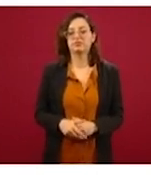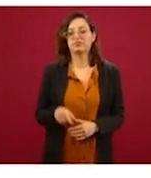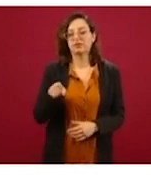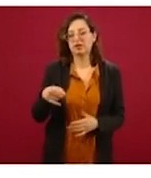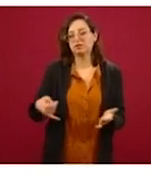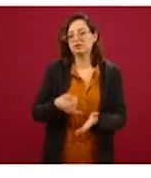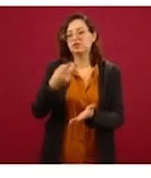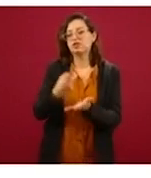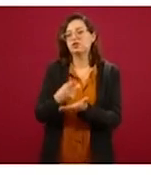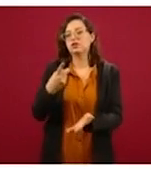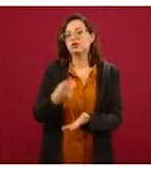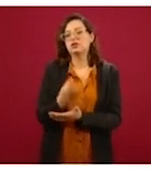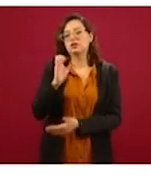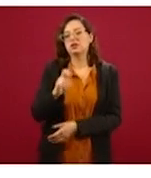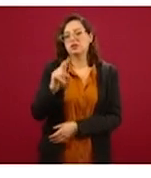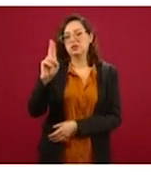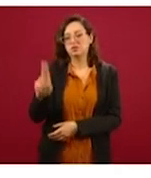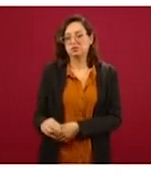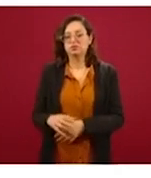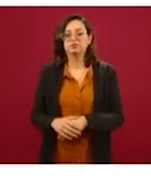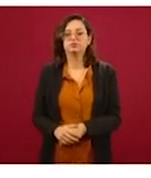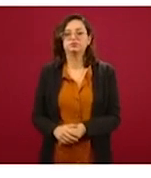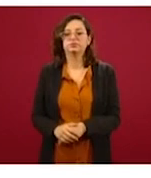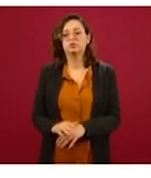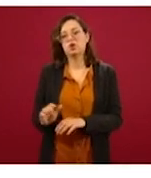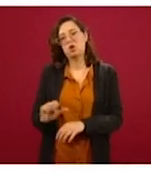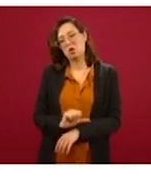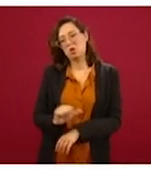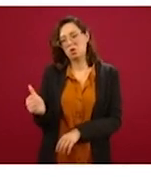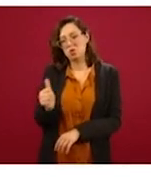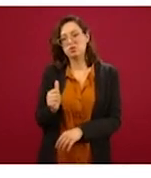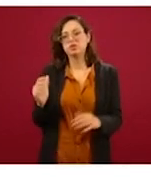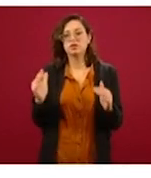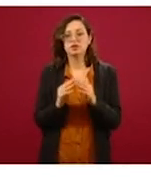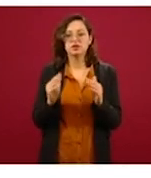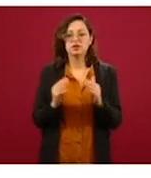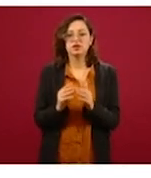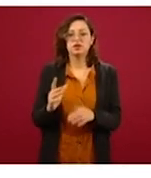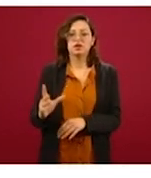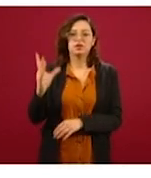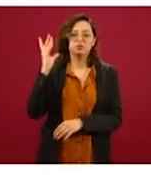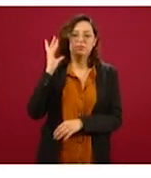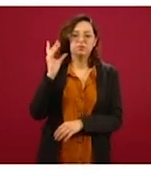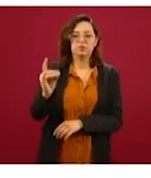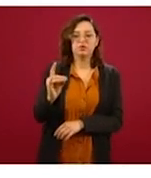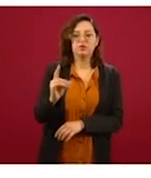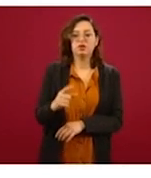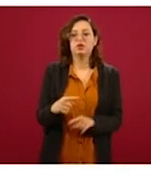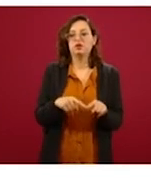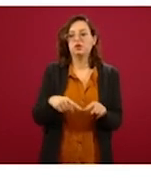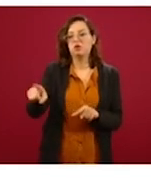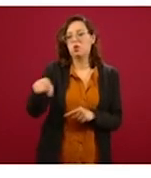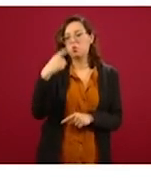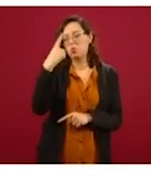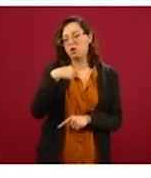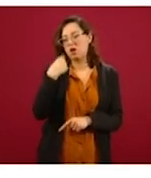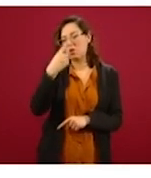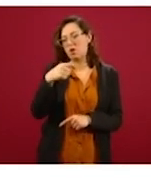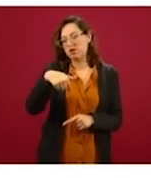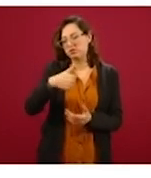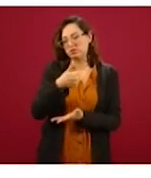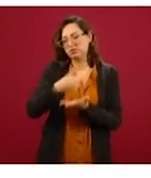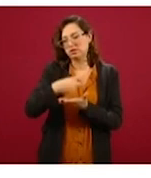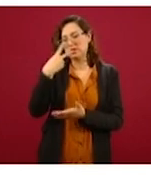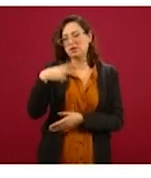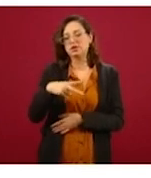Dorada, en Cancún. También tenemos una casa en Cuernavaca, Morelos. Esta está a 1 hora de la Ciudad de México. Está